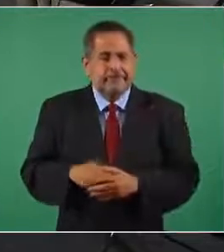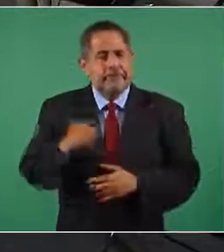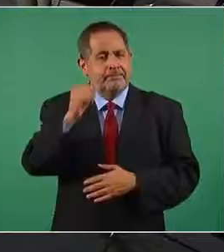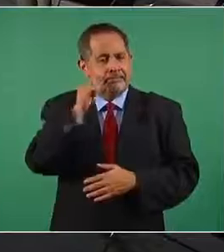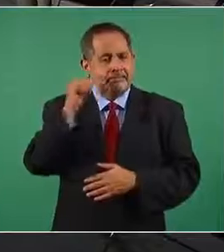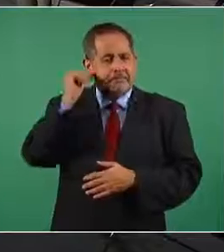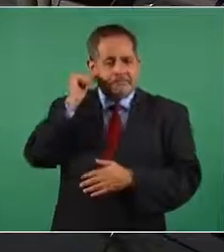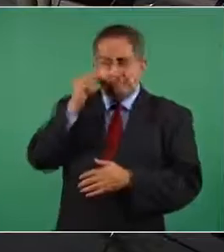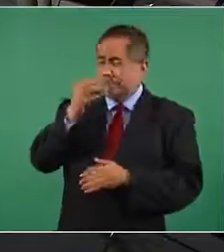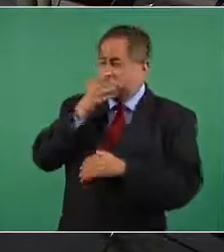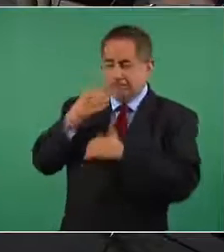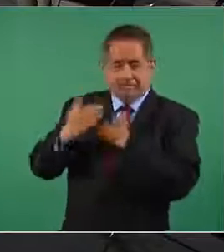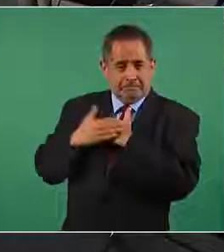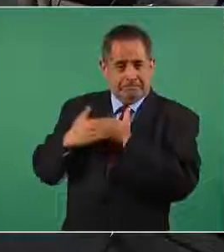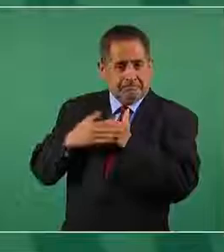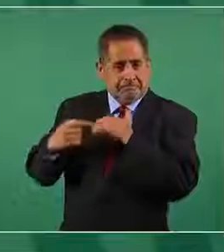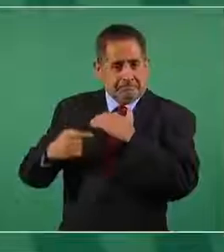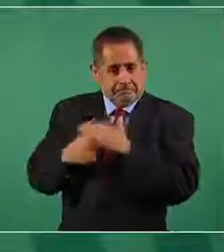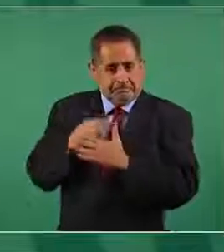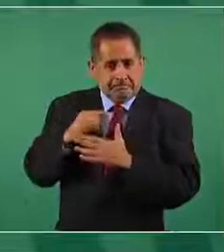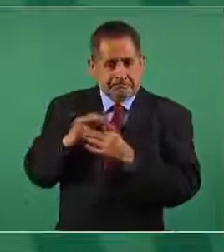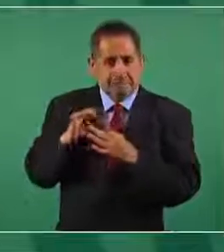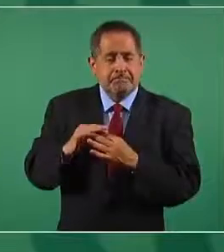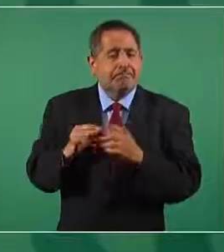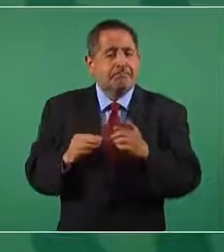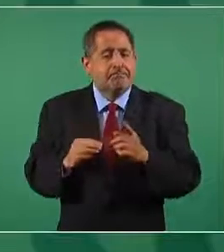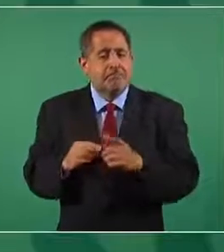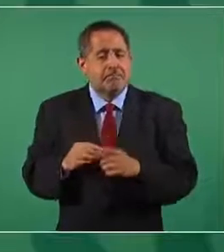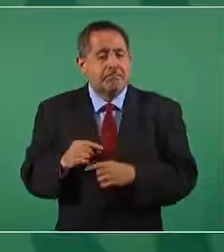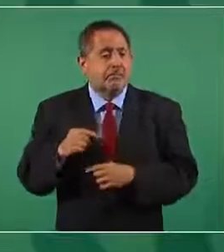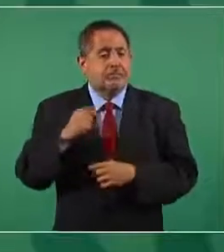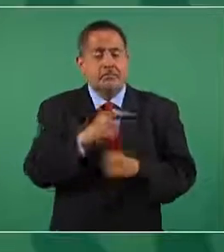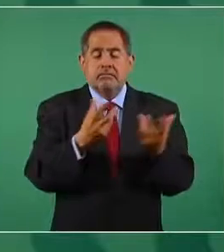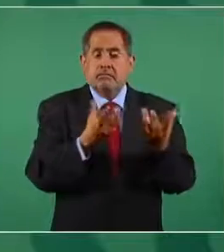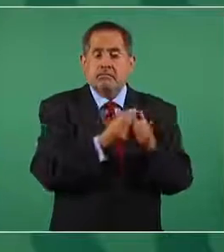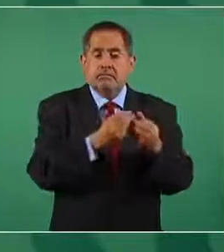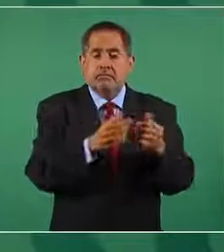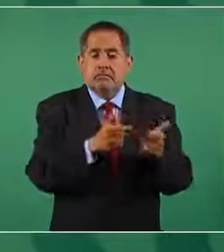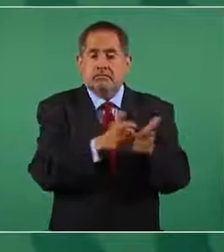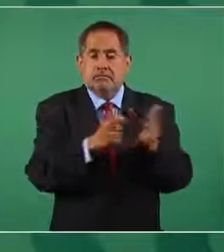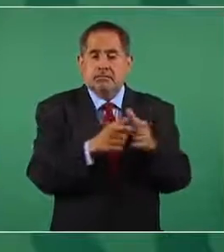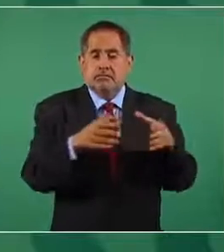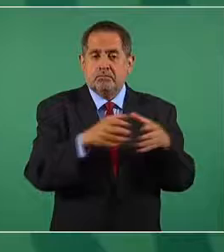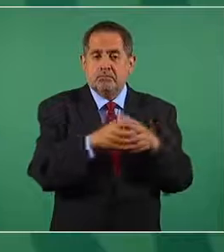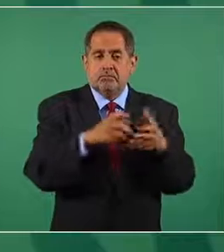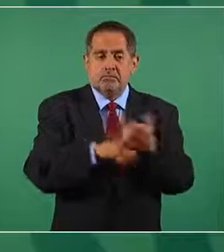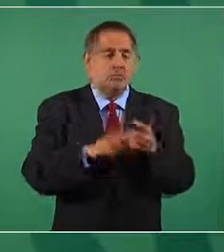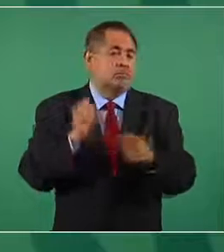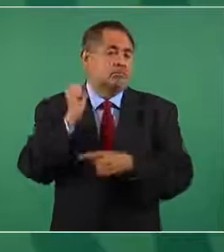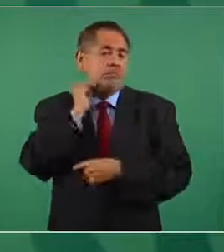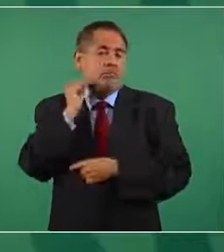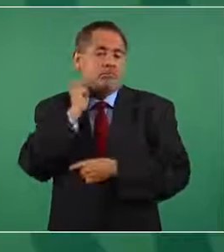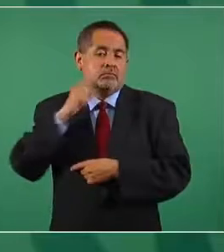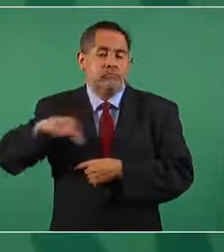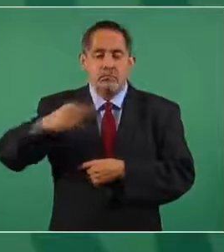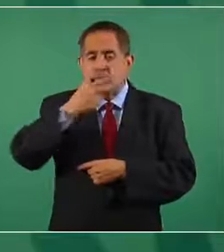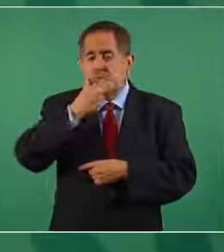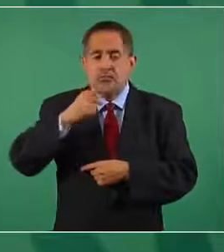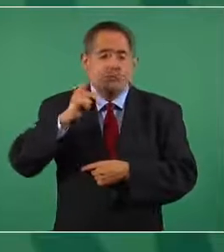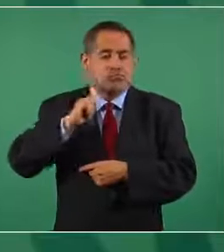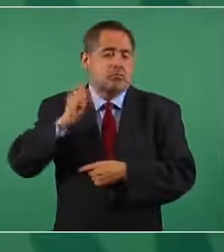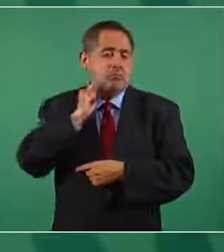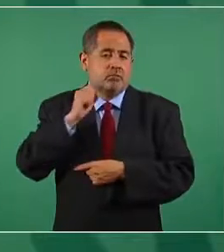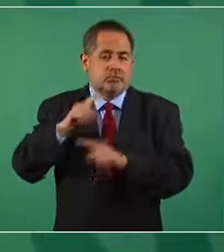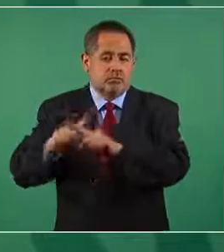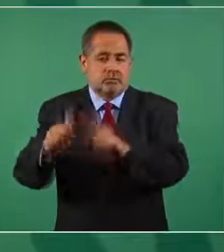Ayer me entero de que se reúnen los senadores